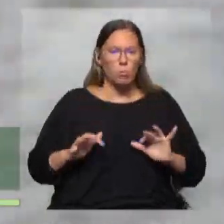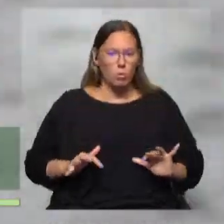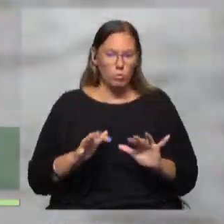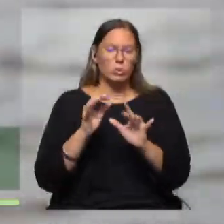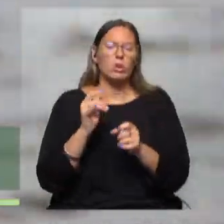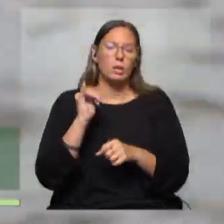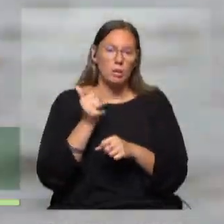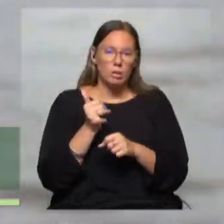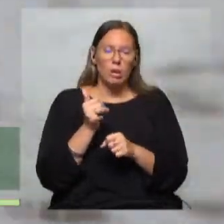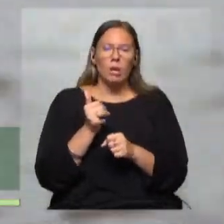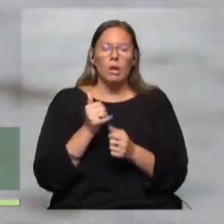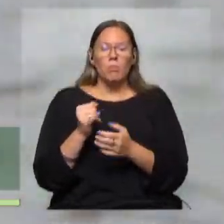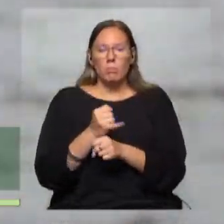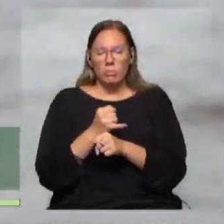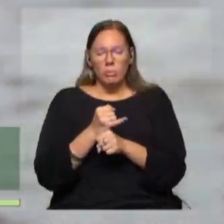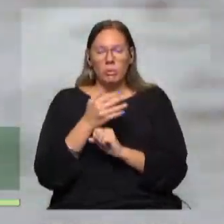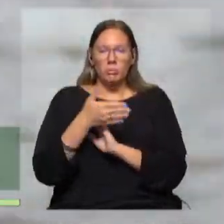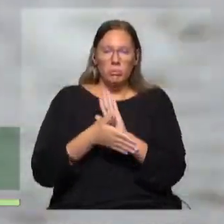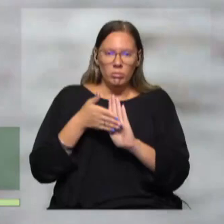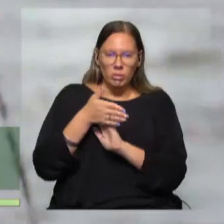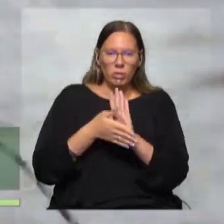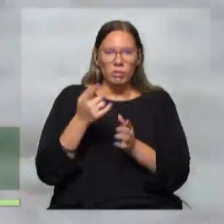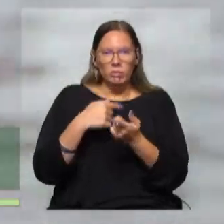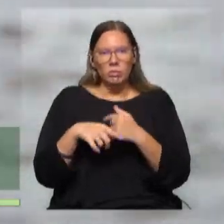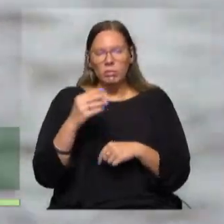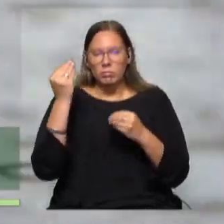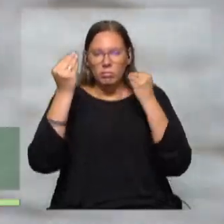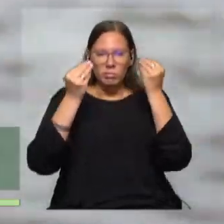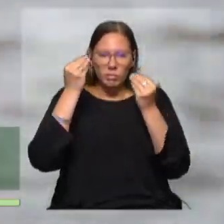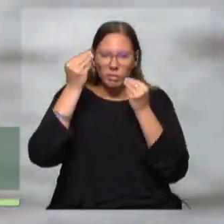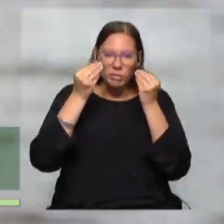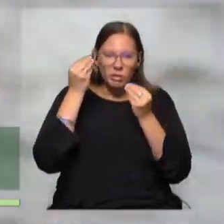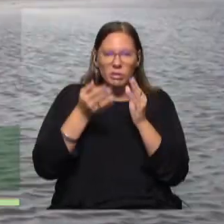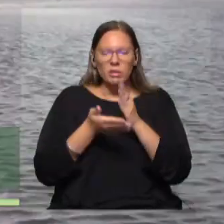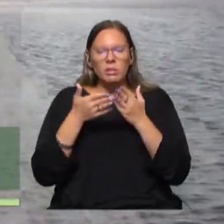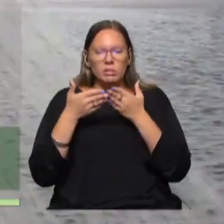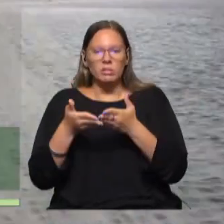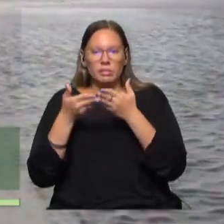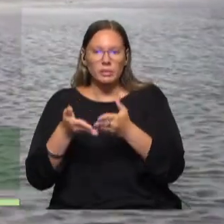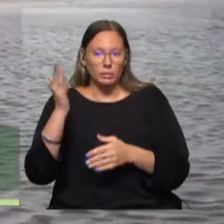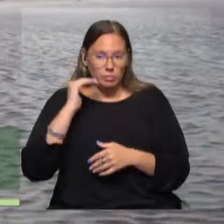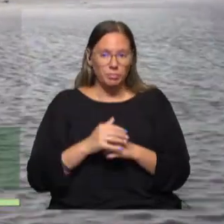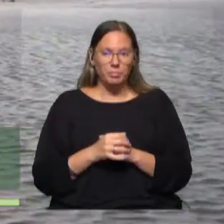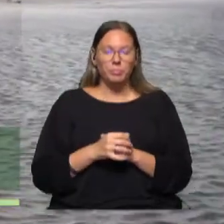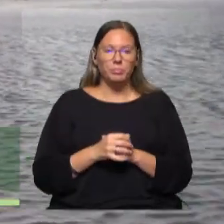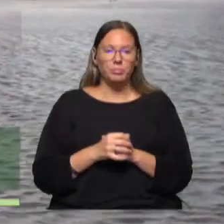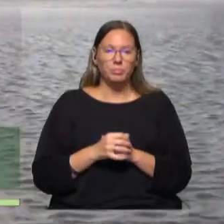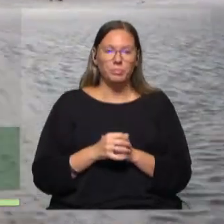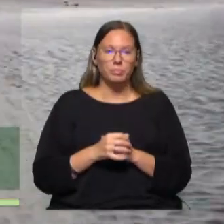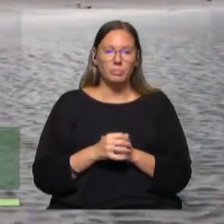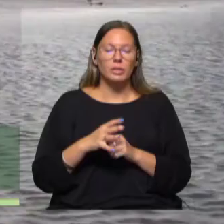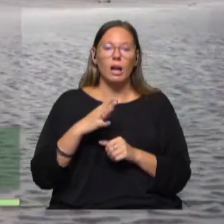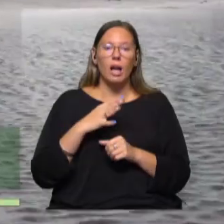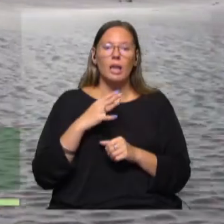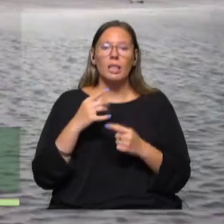sector, por la industria nacional. Si están así, que saquen los barcos a trabajar, como le dijimos. Evidentemente hay